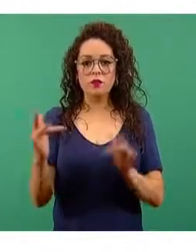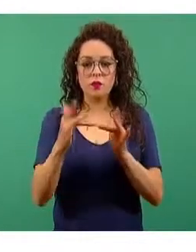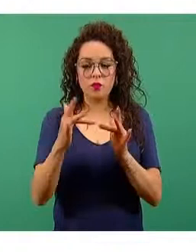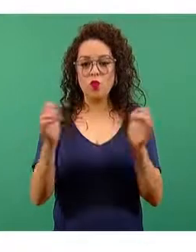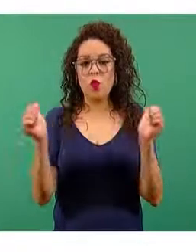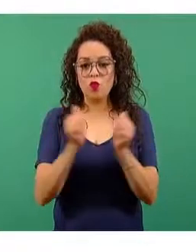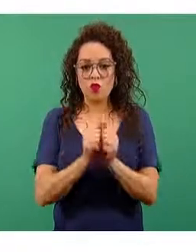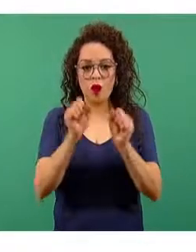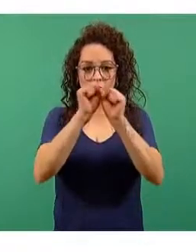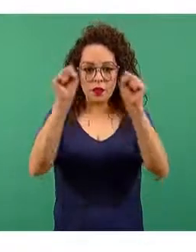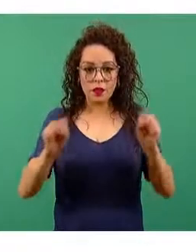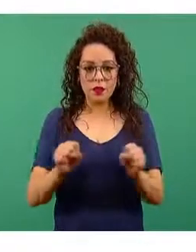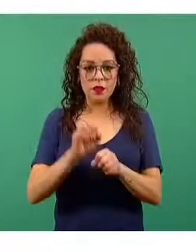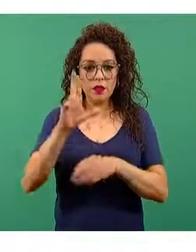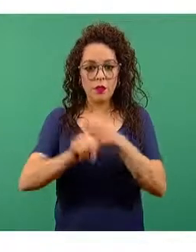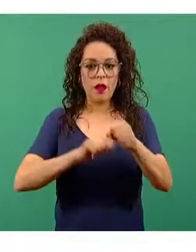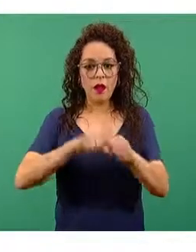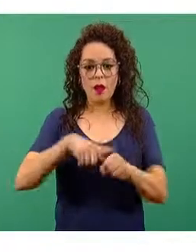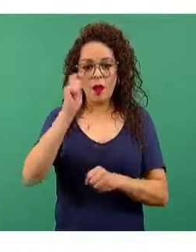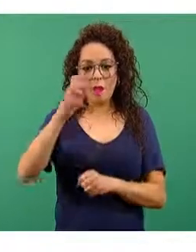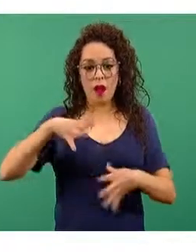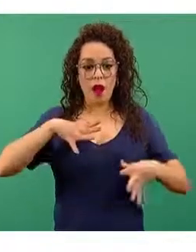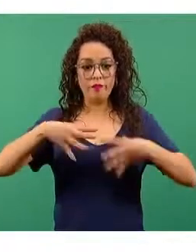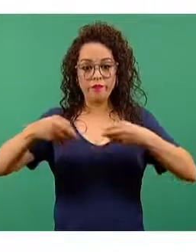de Vigilancia Epidemiológica y que están